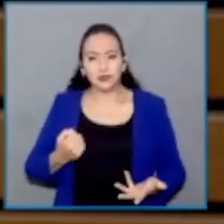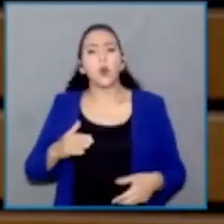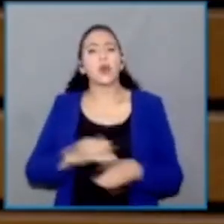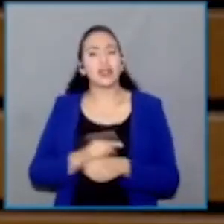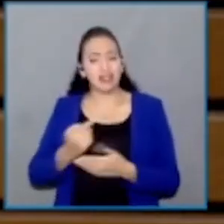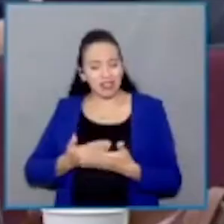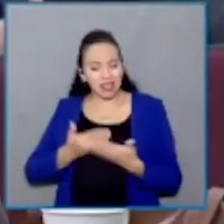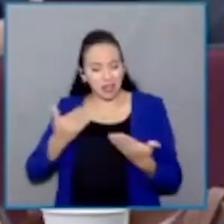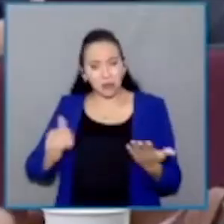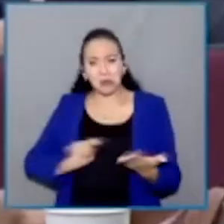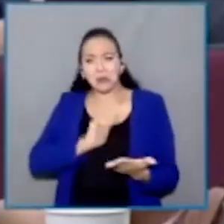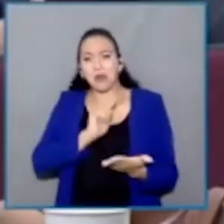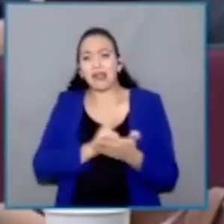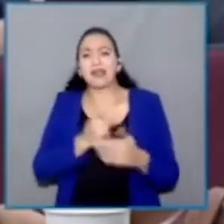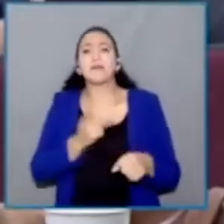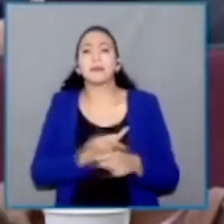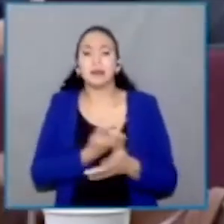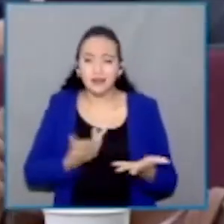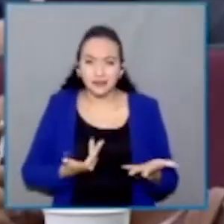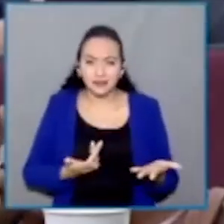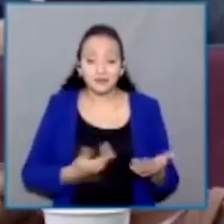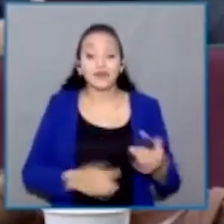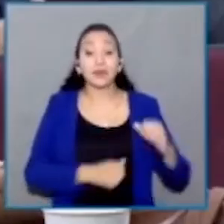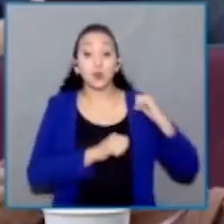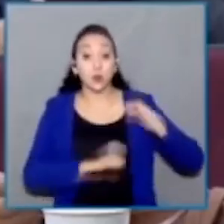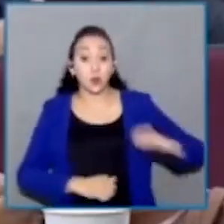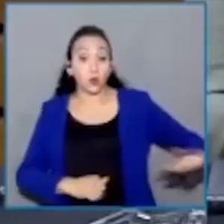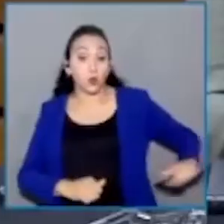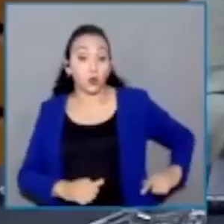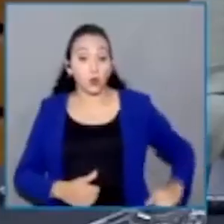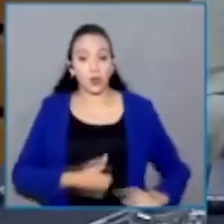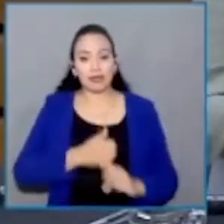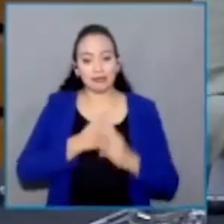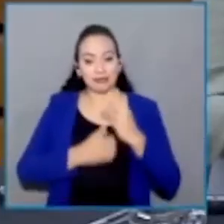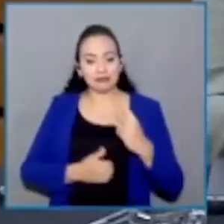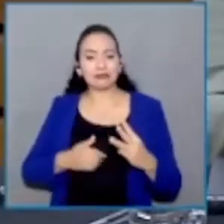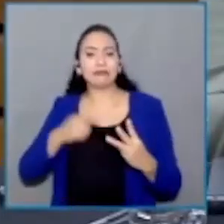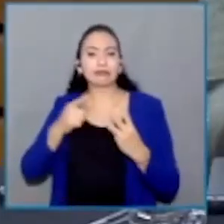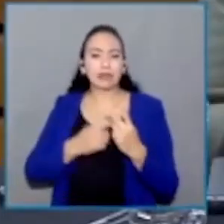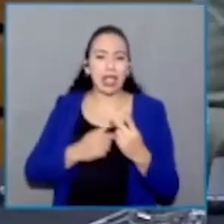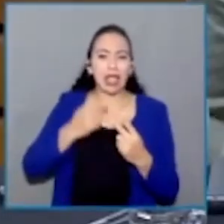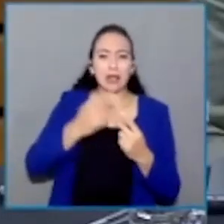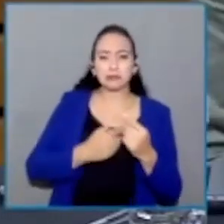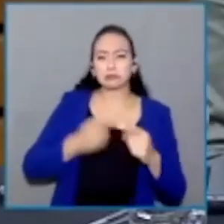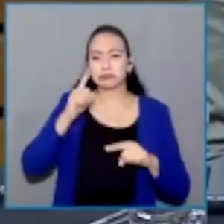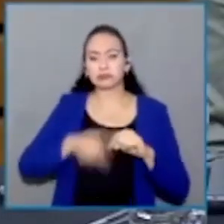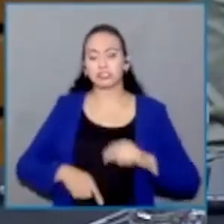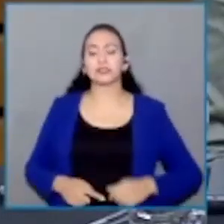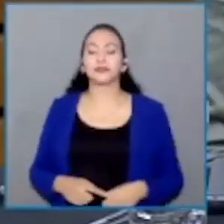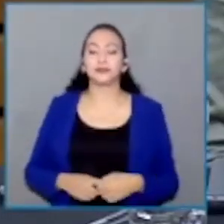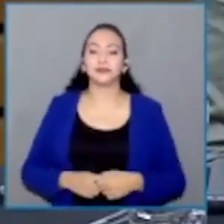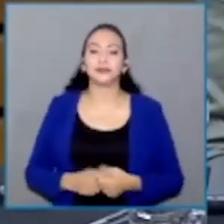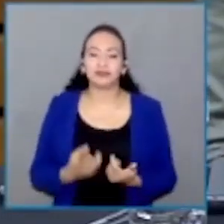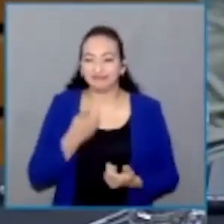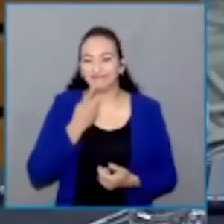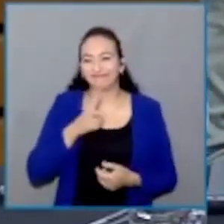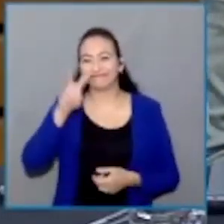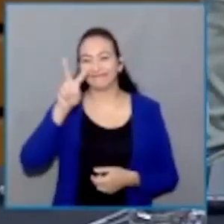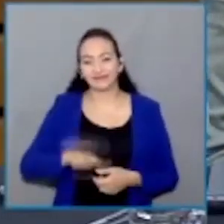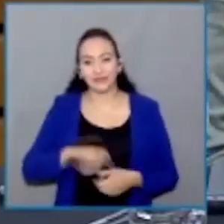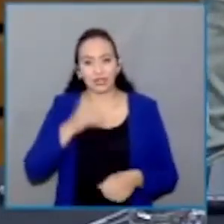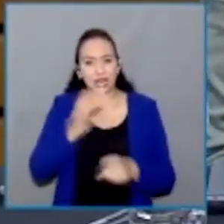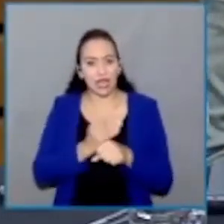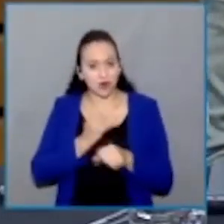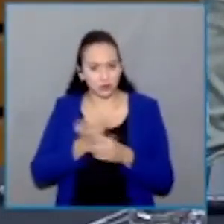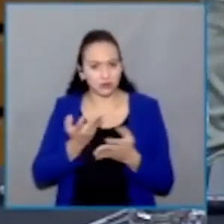división de poderes. En la Facultad de Derecho de la UNAM, la consejera lamentó que aún no se le ha reconocido el trabajo que realizan millones